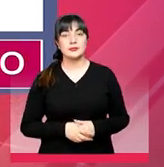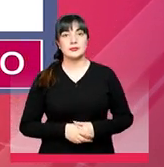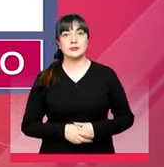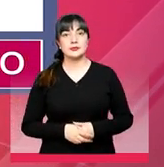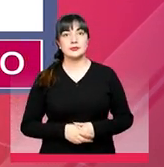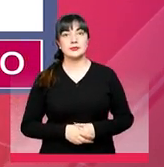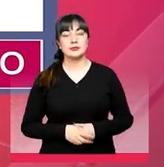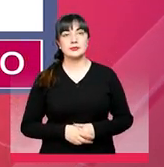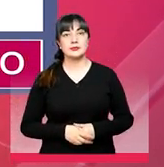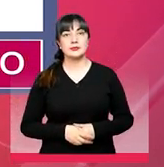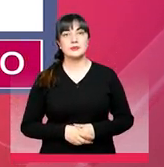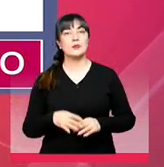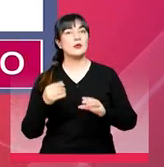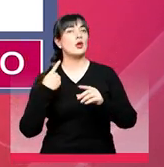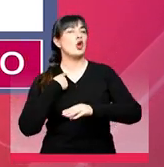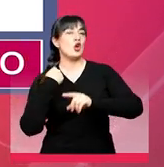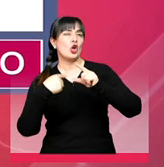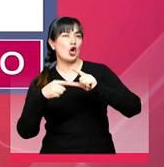302-240-6705 y el correo